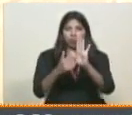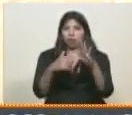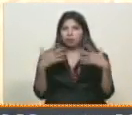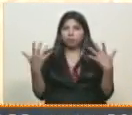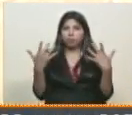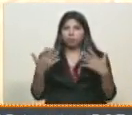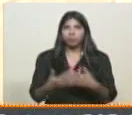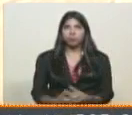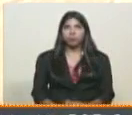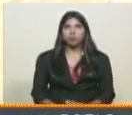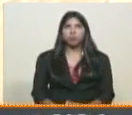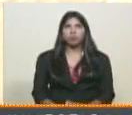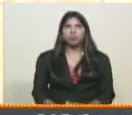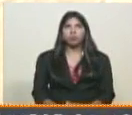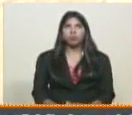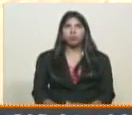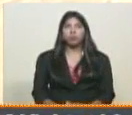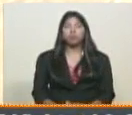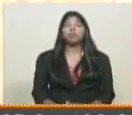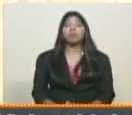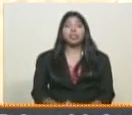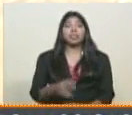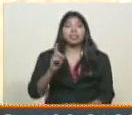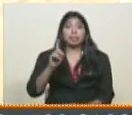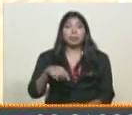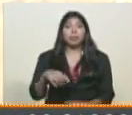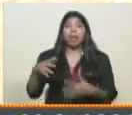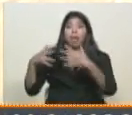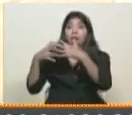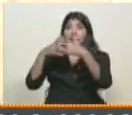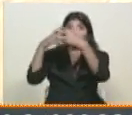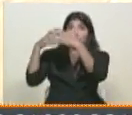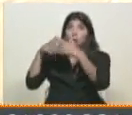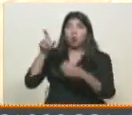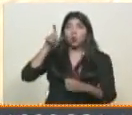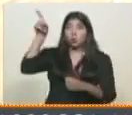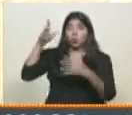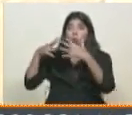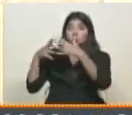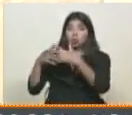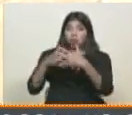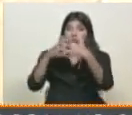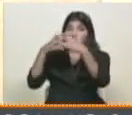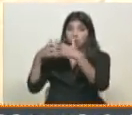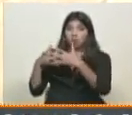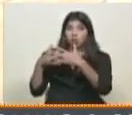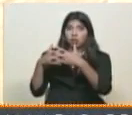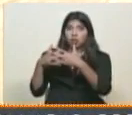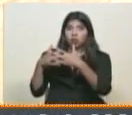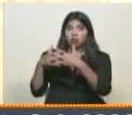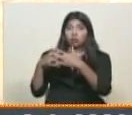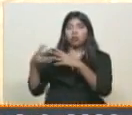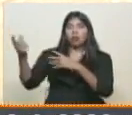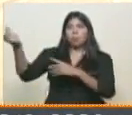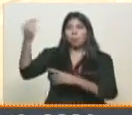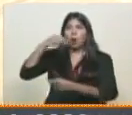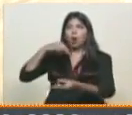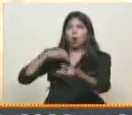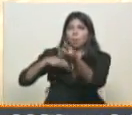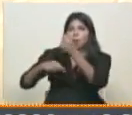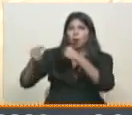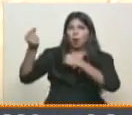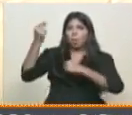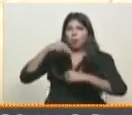avanzada contra venezuela' sea a nivel internacional los eeuu han tomando directamente la voz contra venezuela en lo